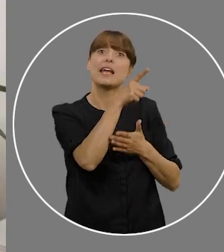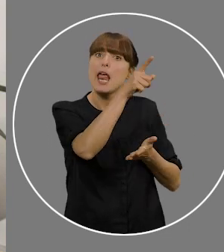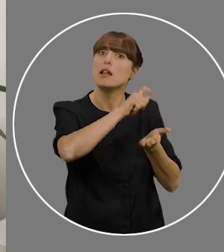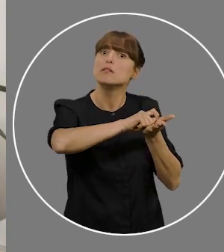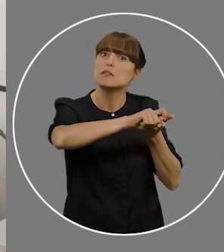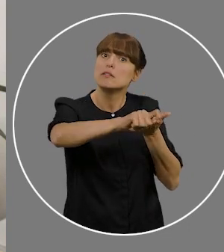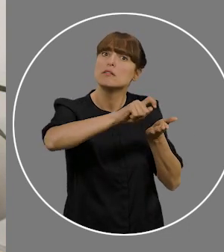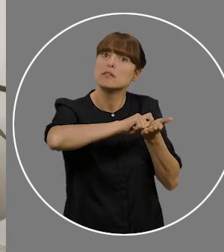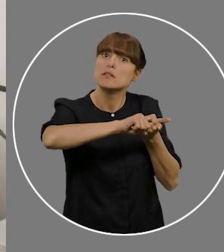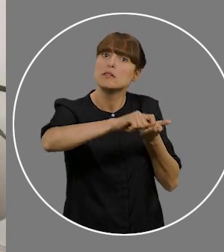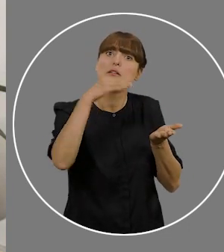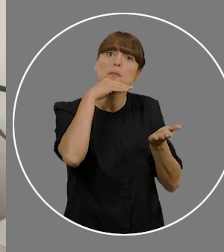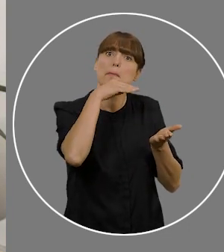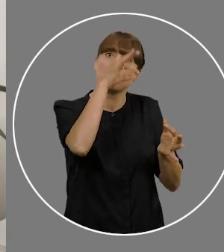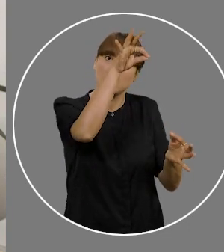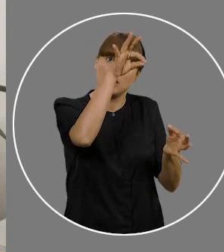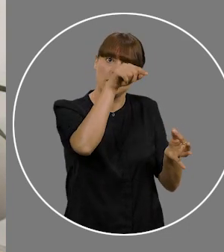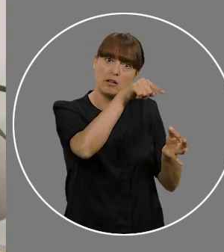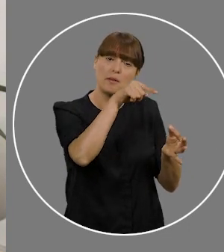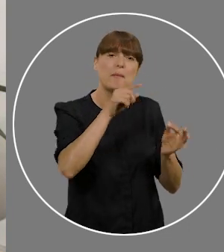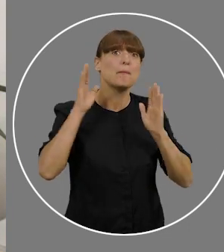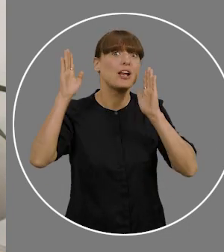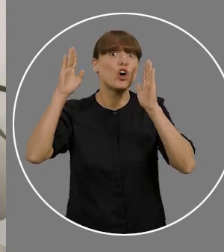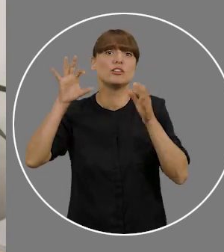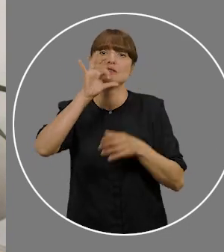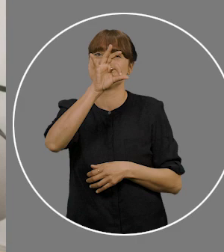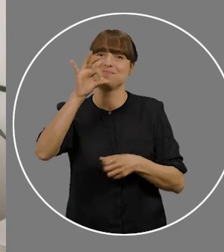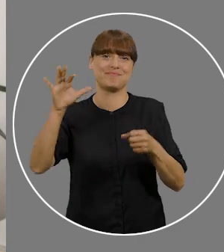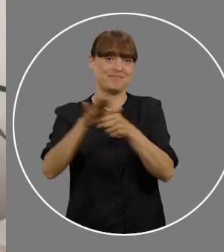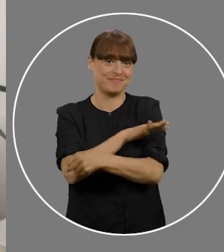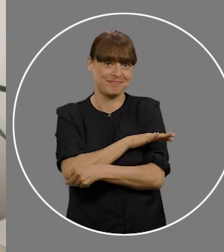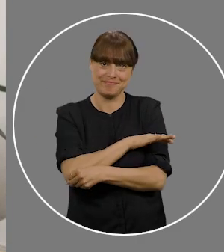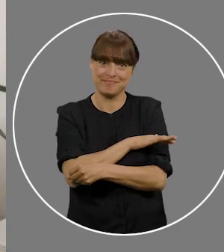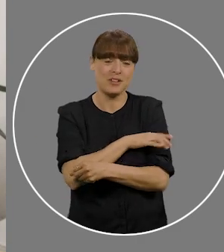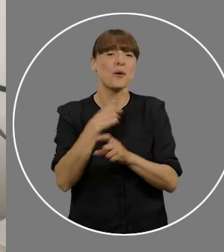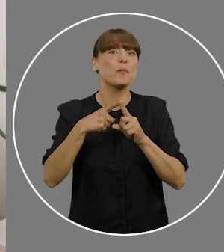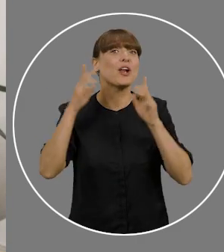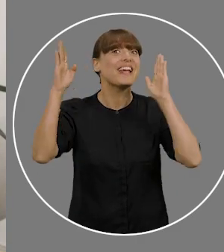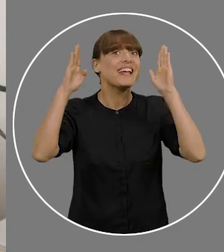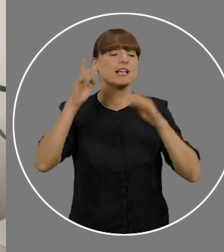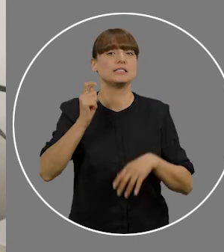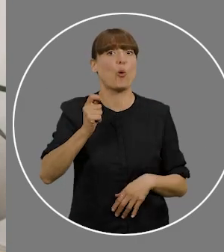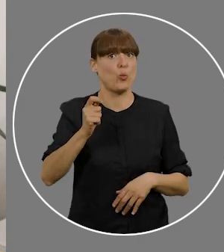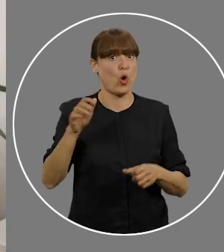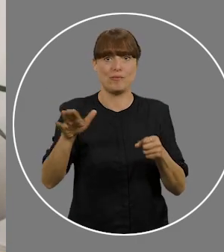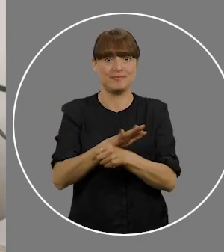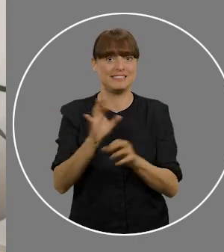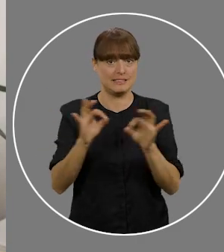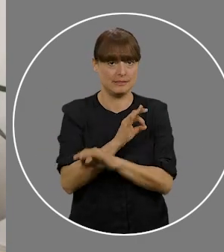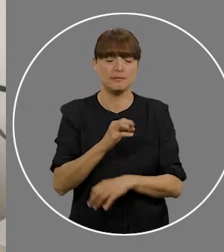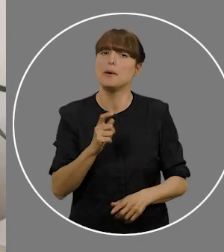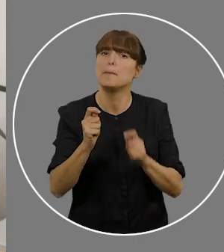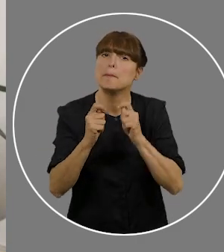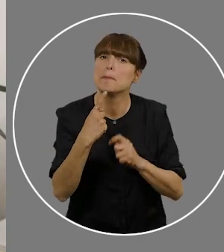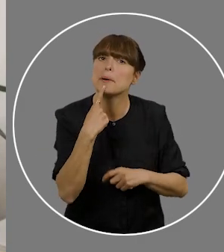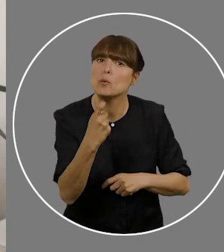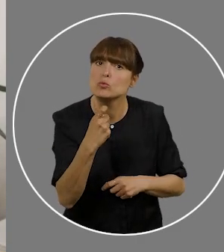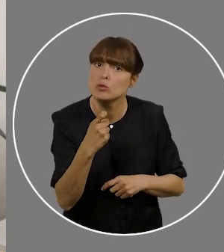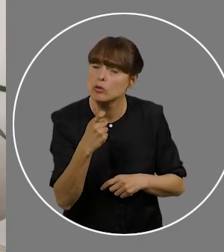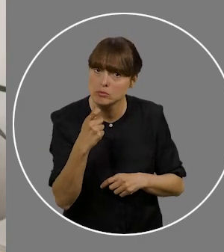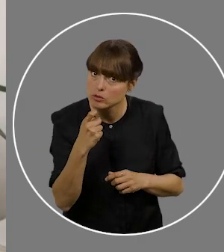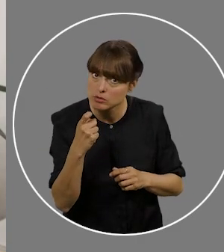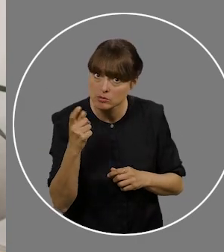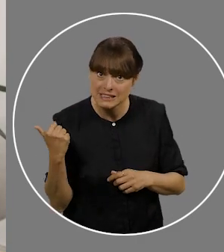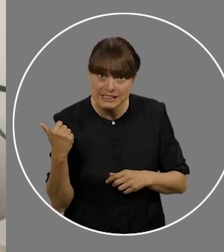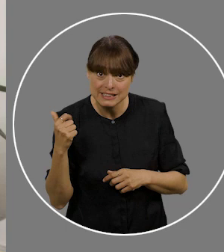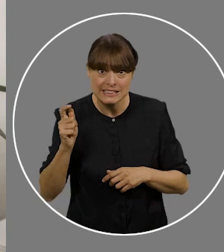papel, pero vale, entonces no entraba por el seguro, porque en aquel tiempo no había seguro. Y mi